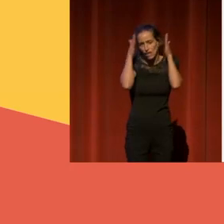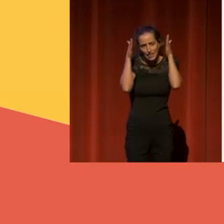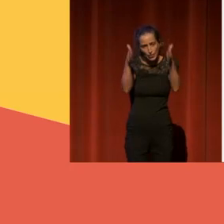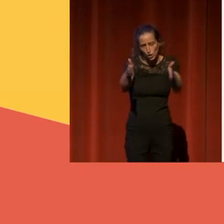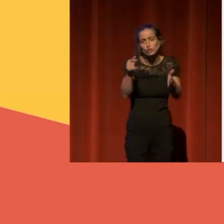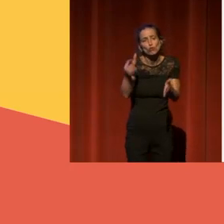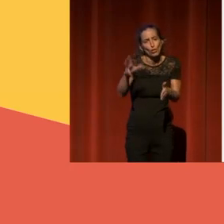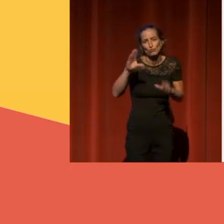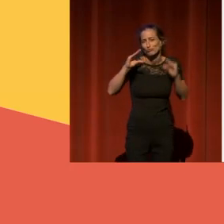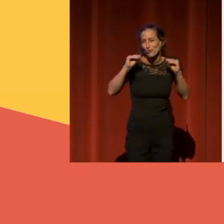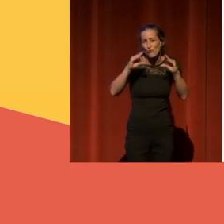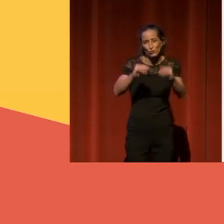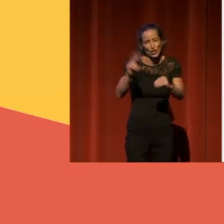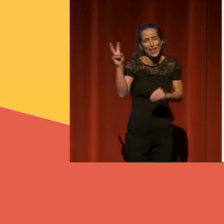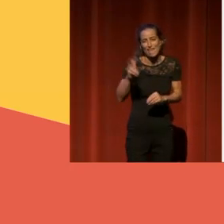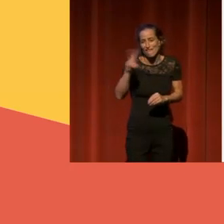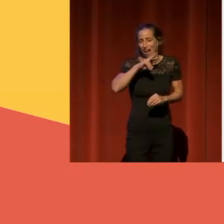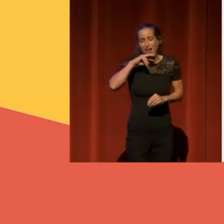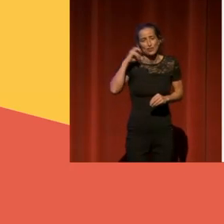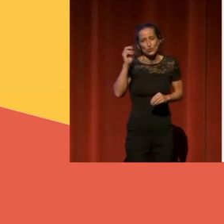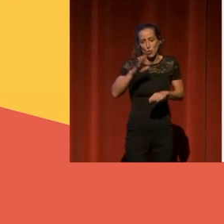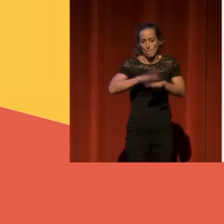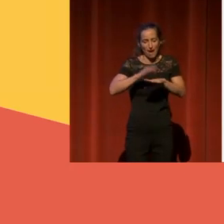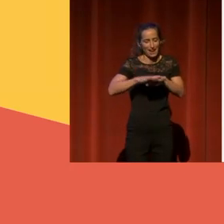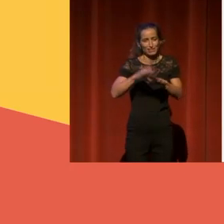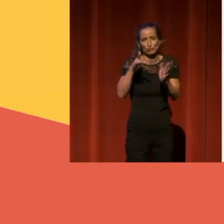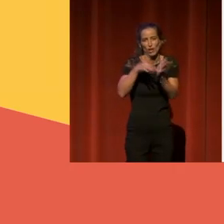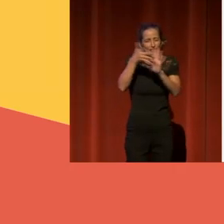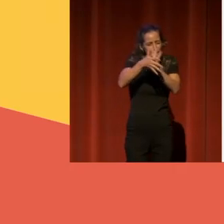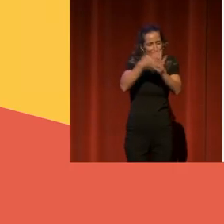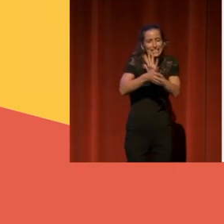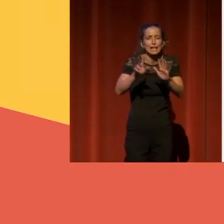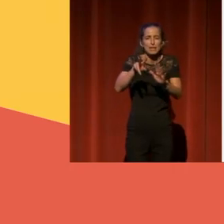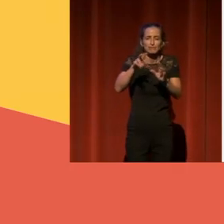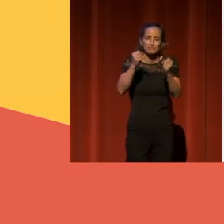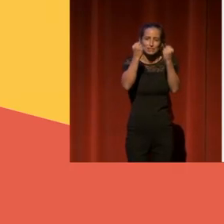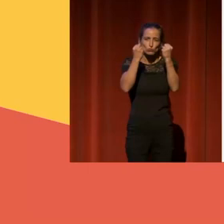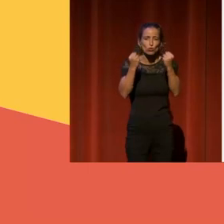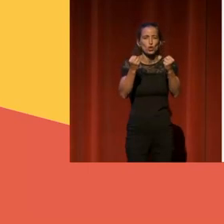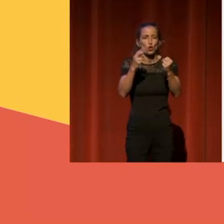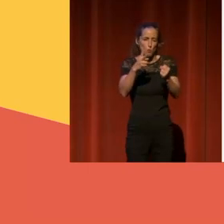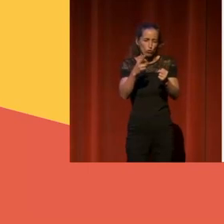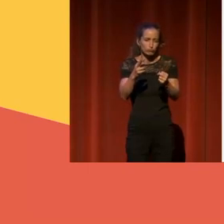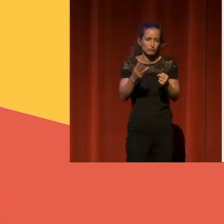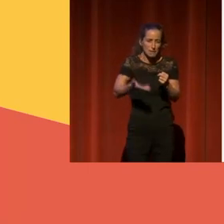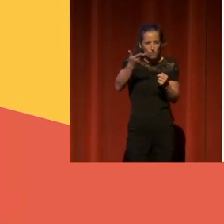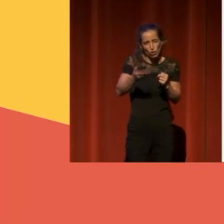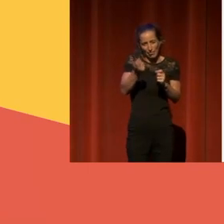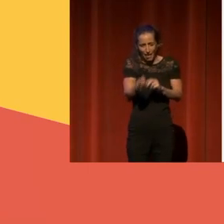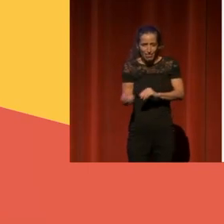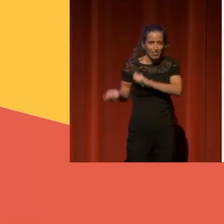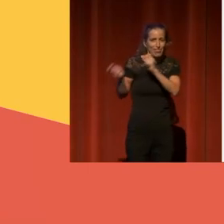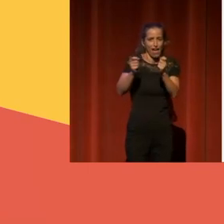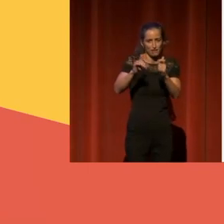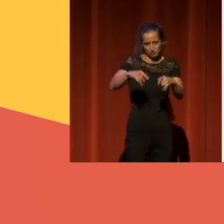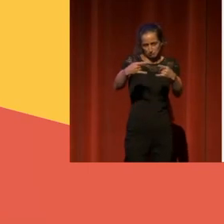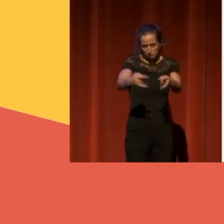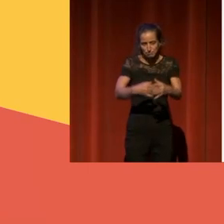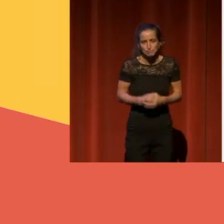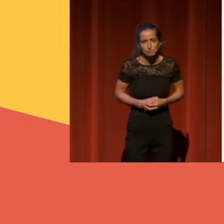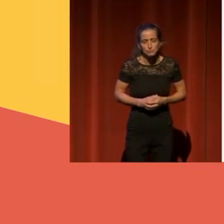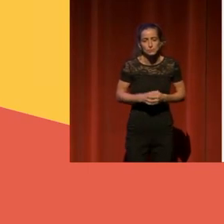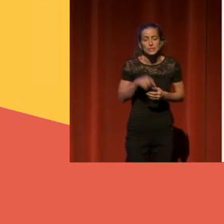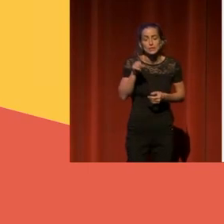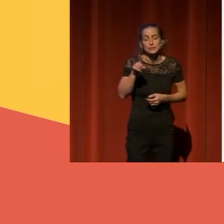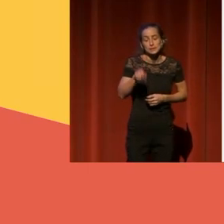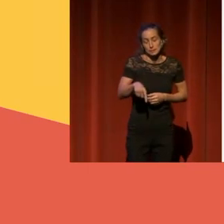y valiosos en el camino de redefinir y resignificar la institución. Y en términos más específicos, suponen la apertura